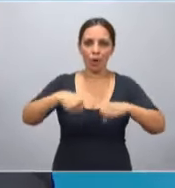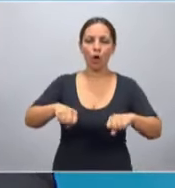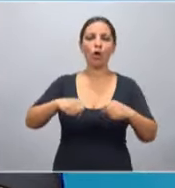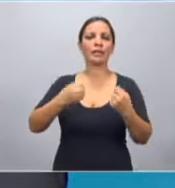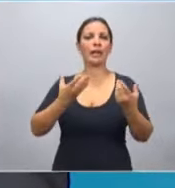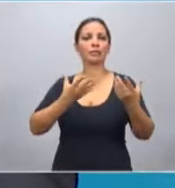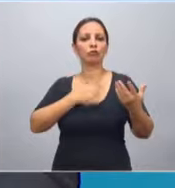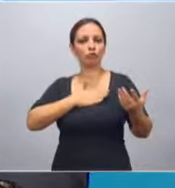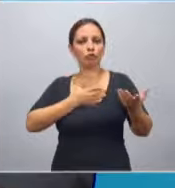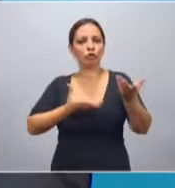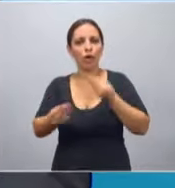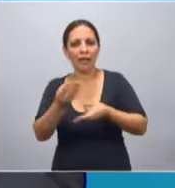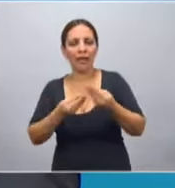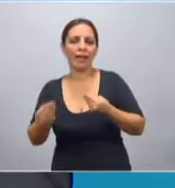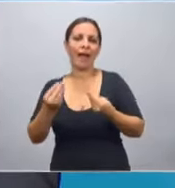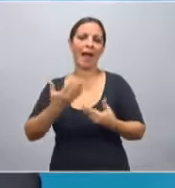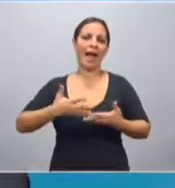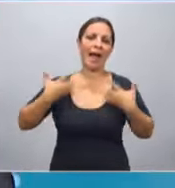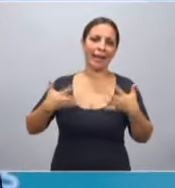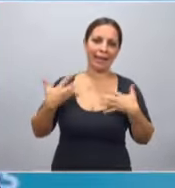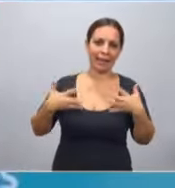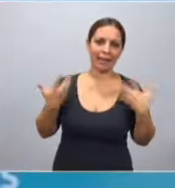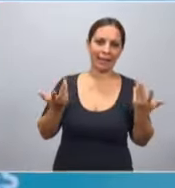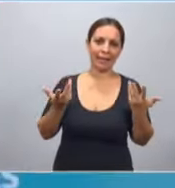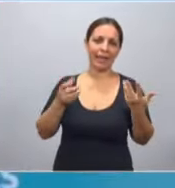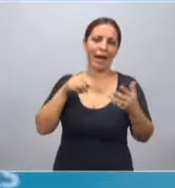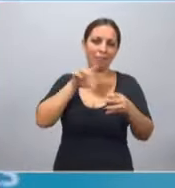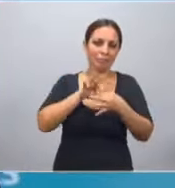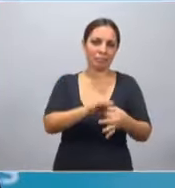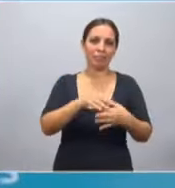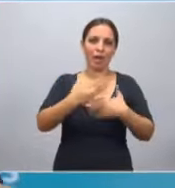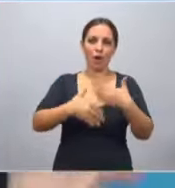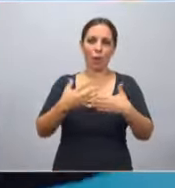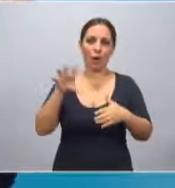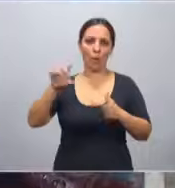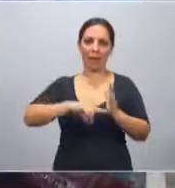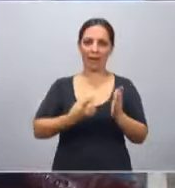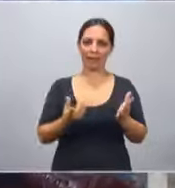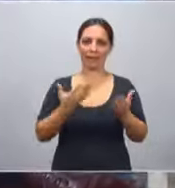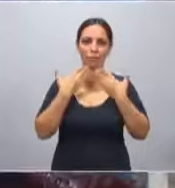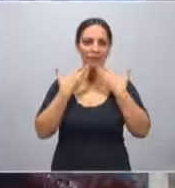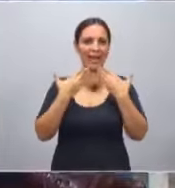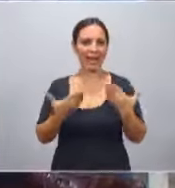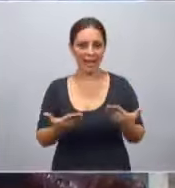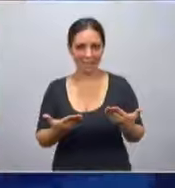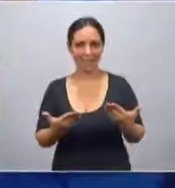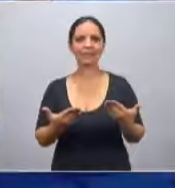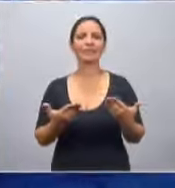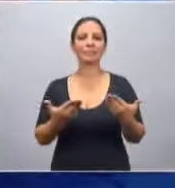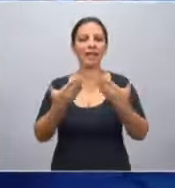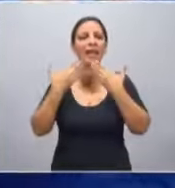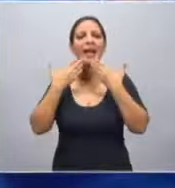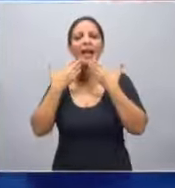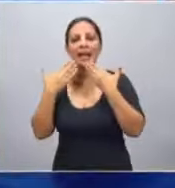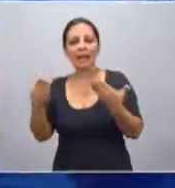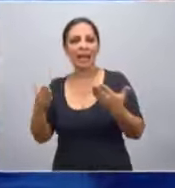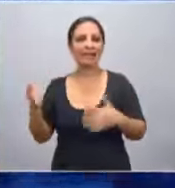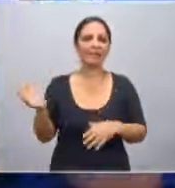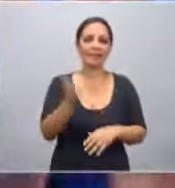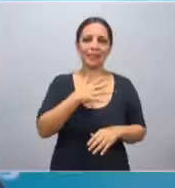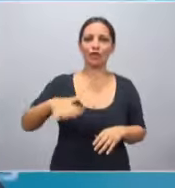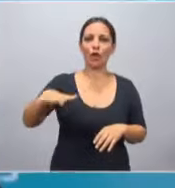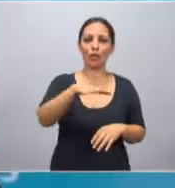solidaridad y lo vamos a llenar de Alegría en los juegos bonaerenses Muchísimas gracias gracias a todos los